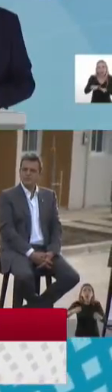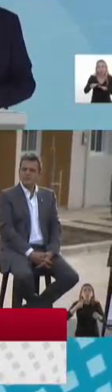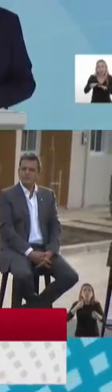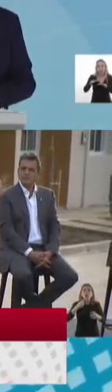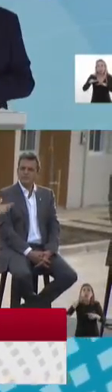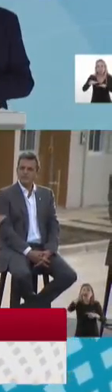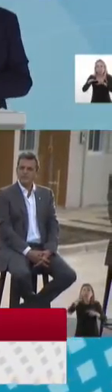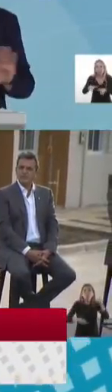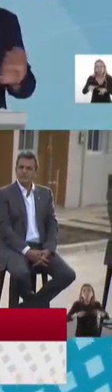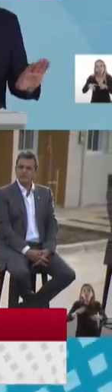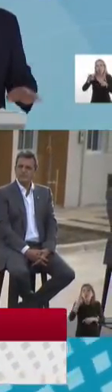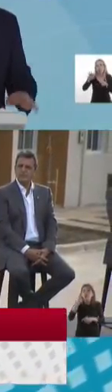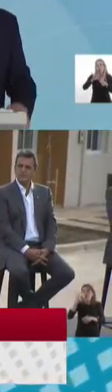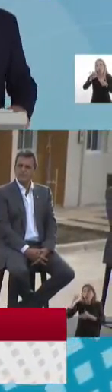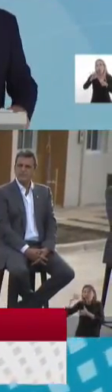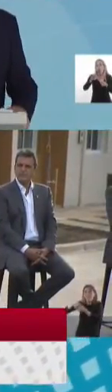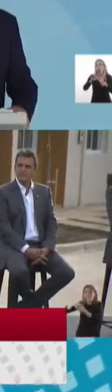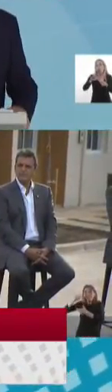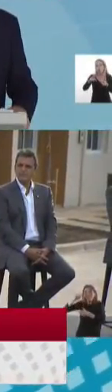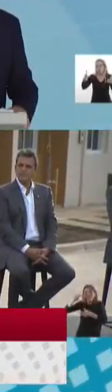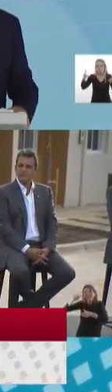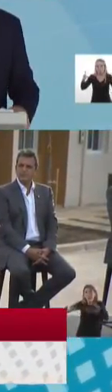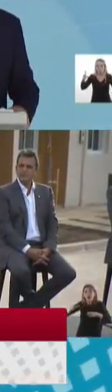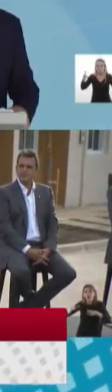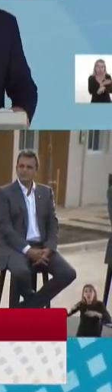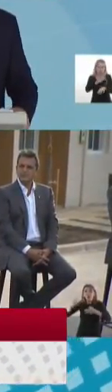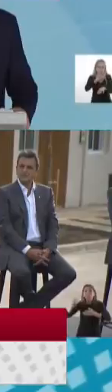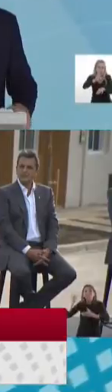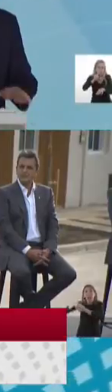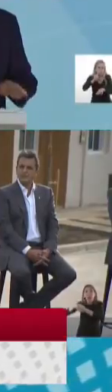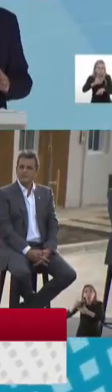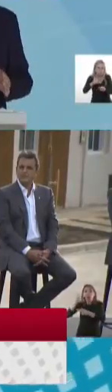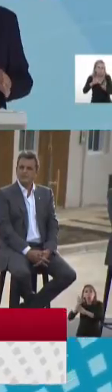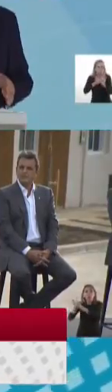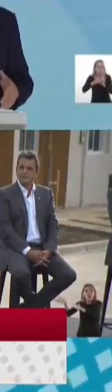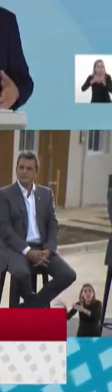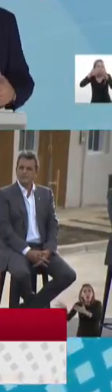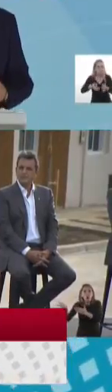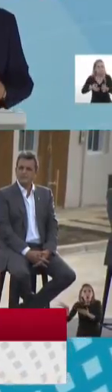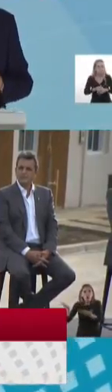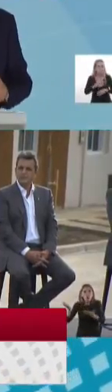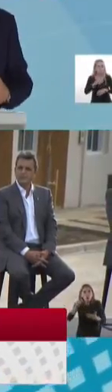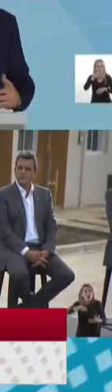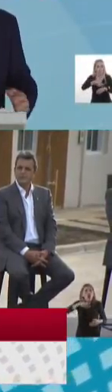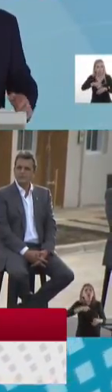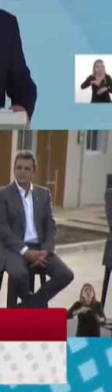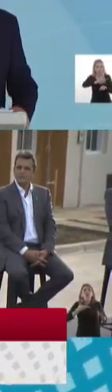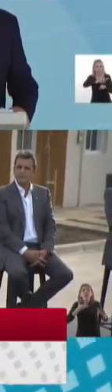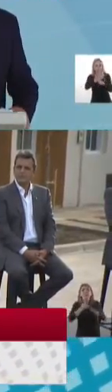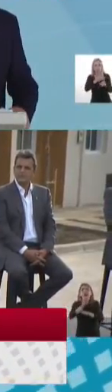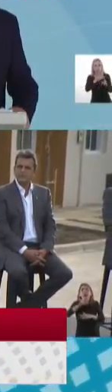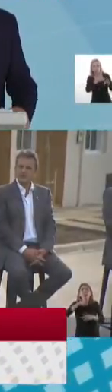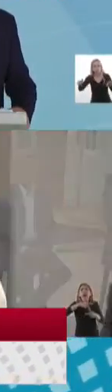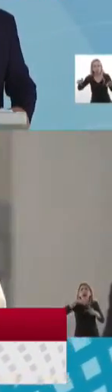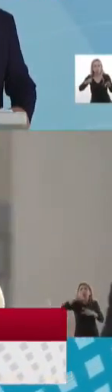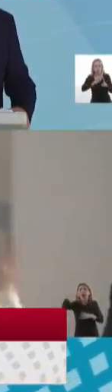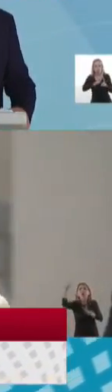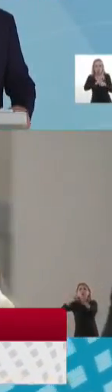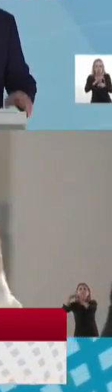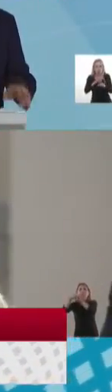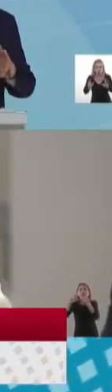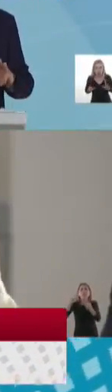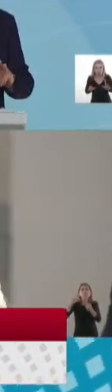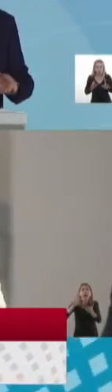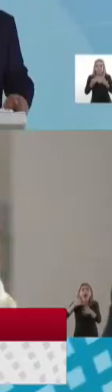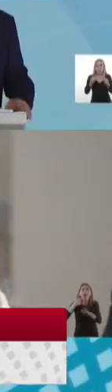variedad la posibilidad del ego es como una instancia de vida un modo de vida estar atento a eso a la novela neurótica a la